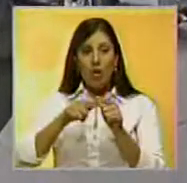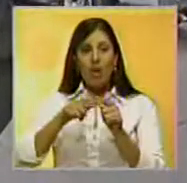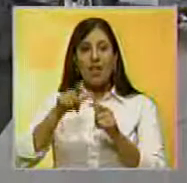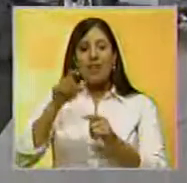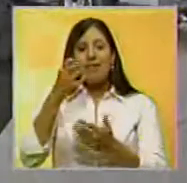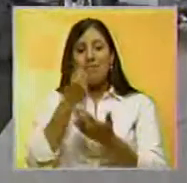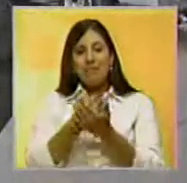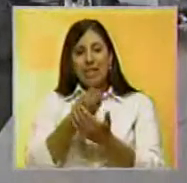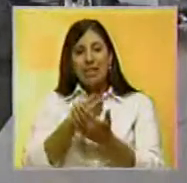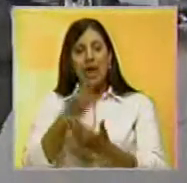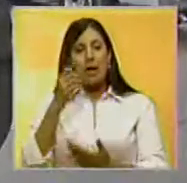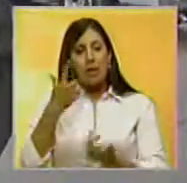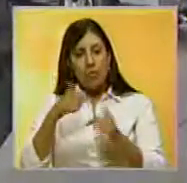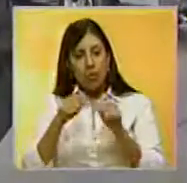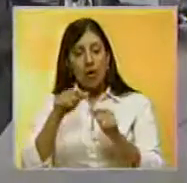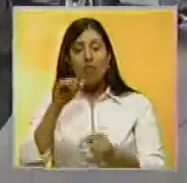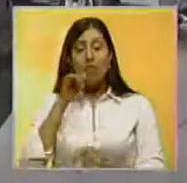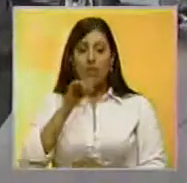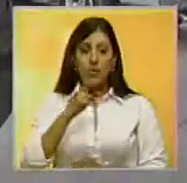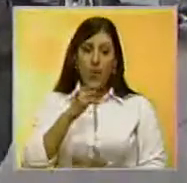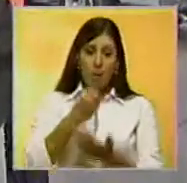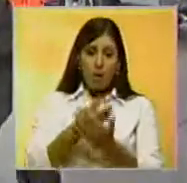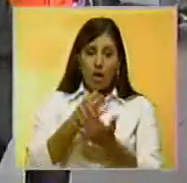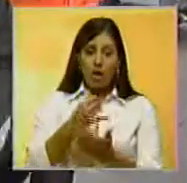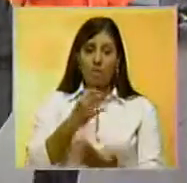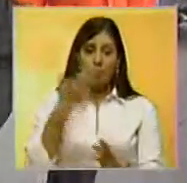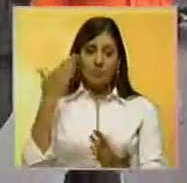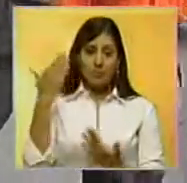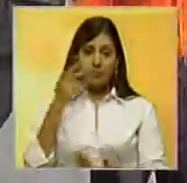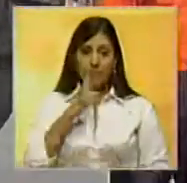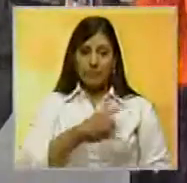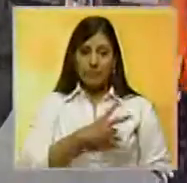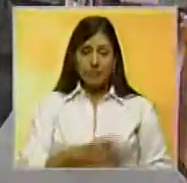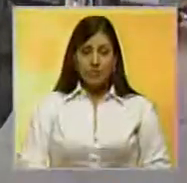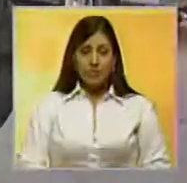las Piñas del municipio Maturín. Desde el estado Monagas, Alexis Abreu, Noticiero Venevisión.